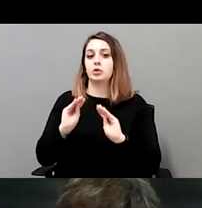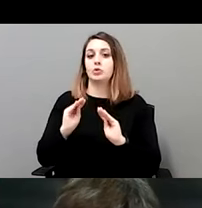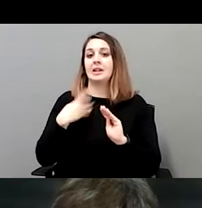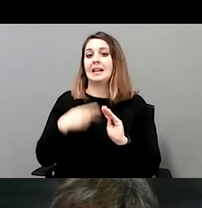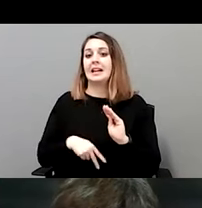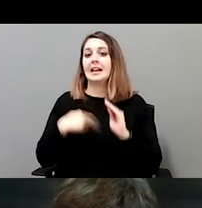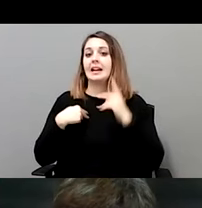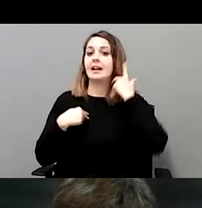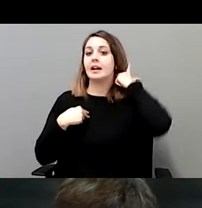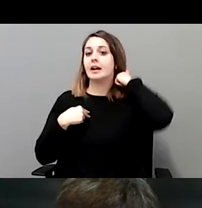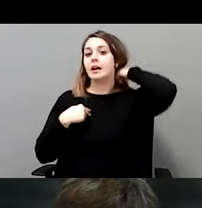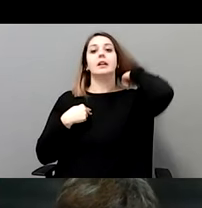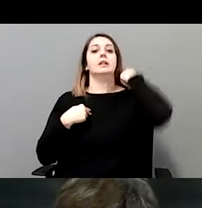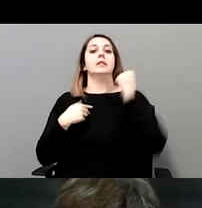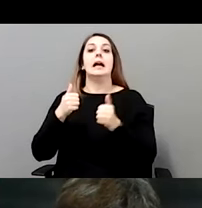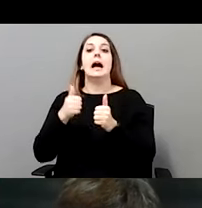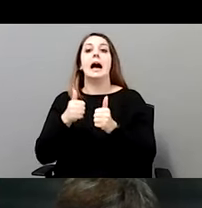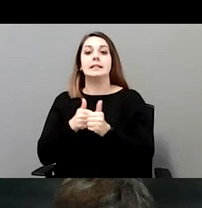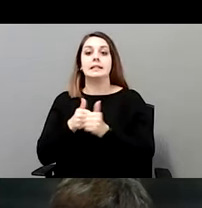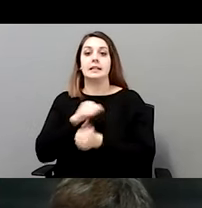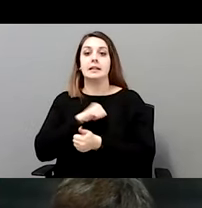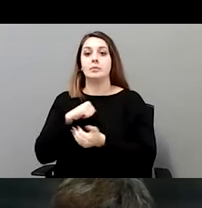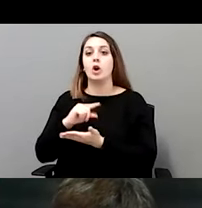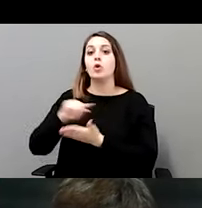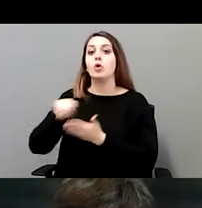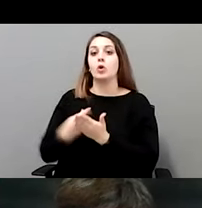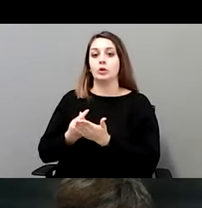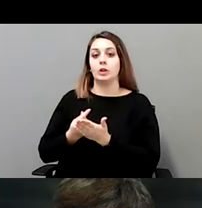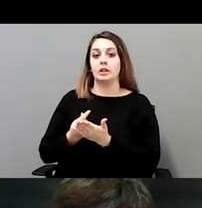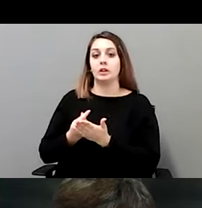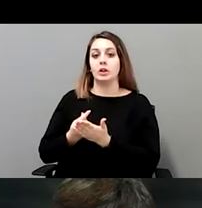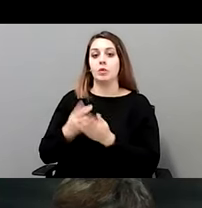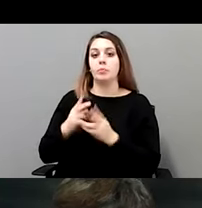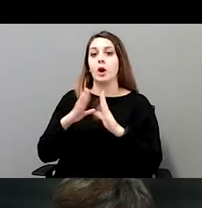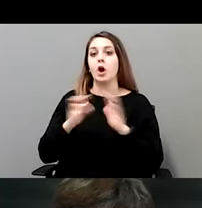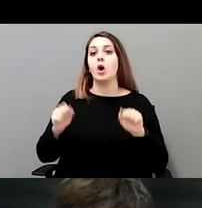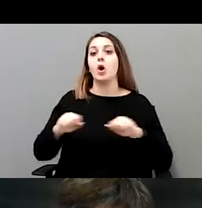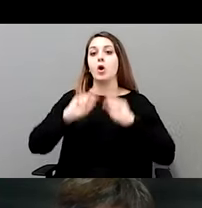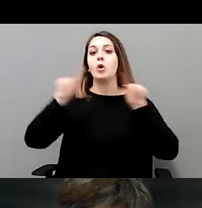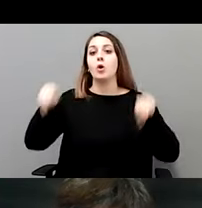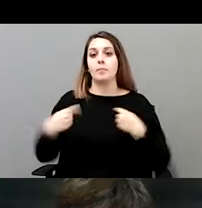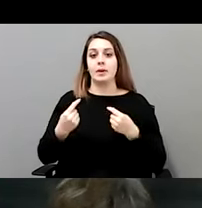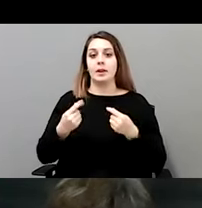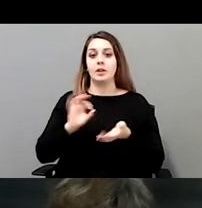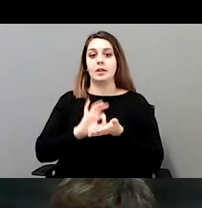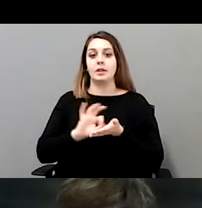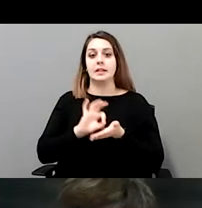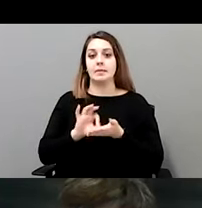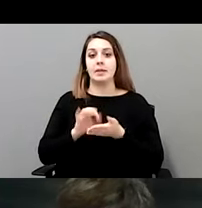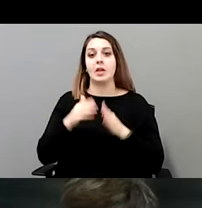generalmente contrata al asistente personal aplicando el convenio laboral de servicio de